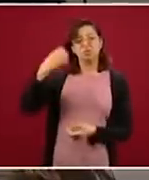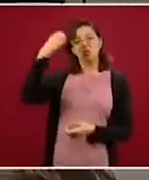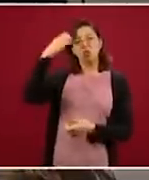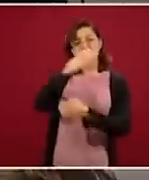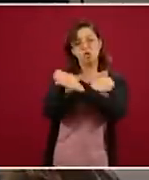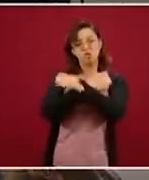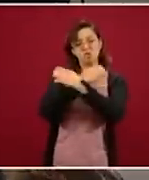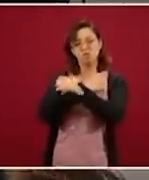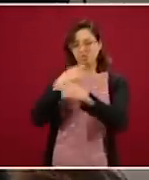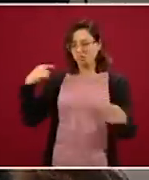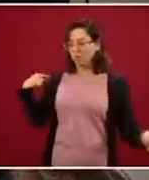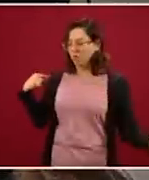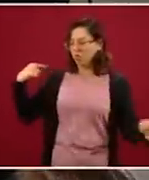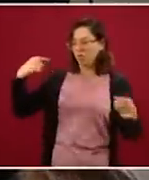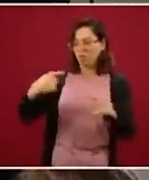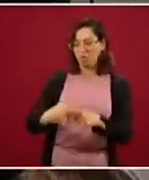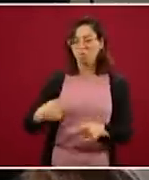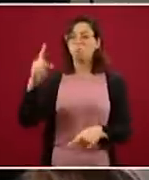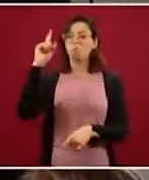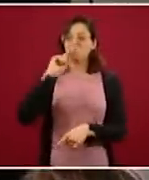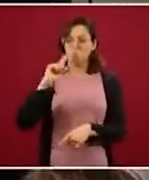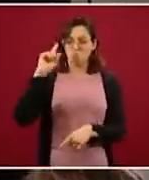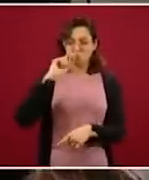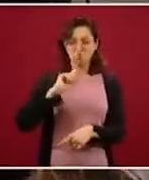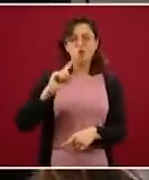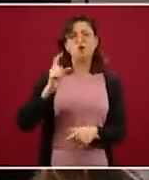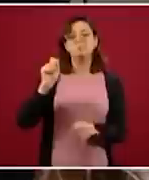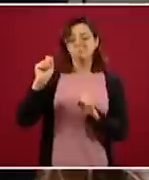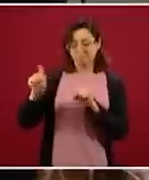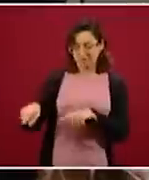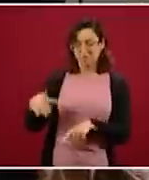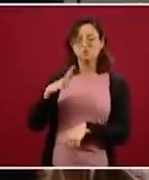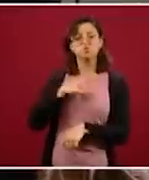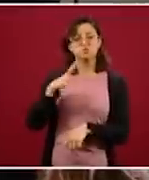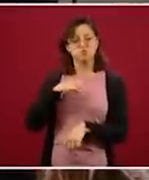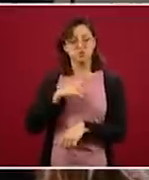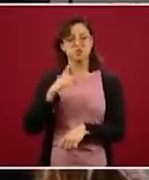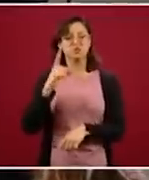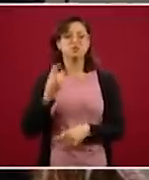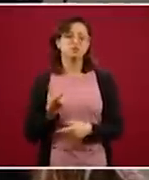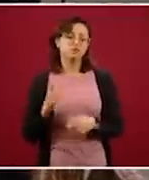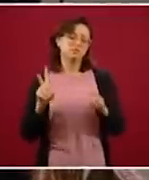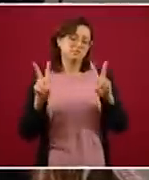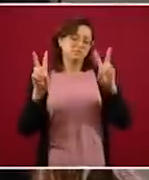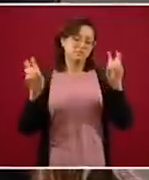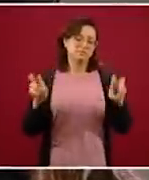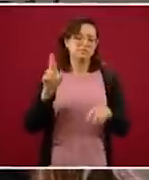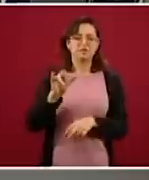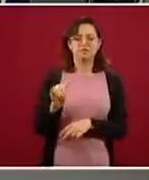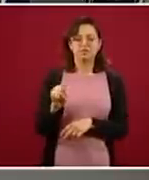está encarnado en mujeres. Es un fragmento de Rita Laura Segato, antropóloga feminista.